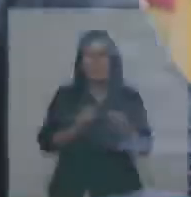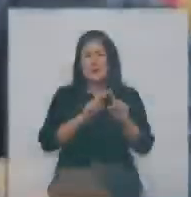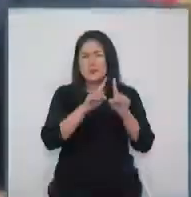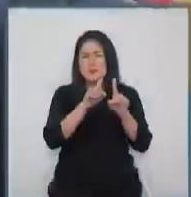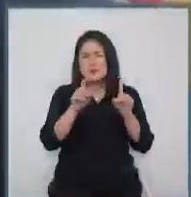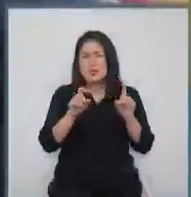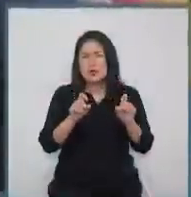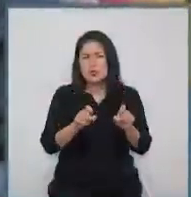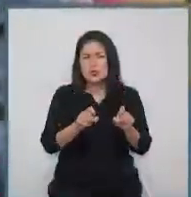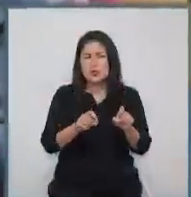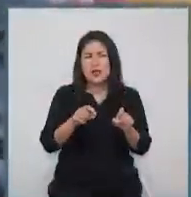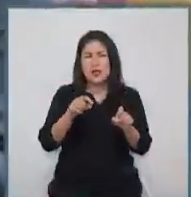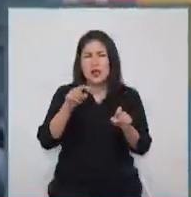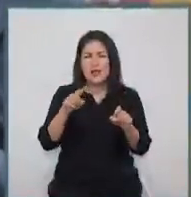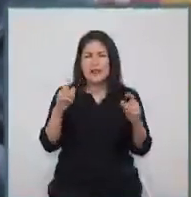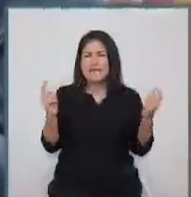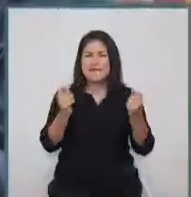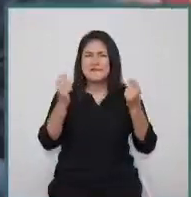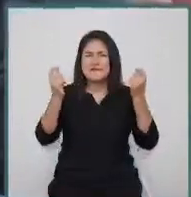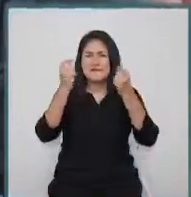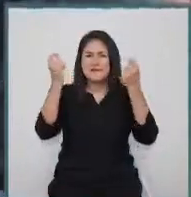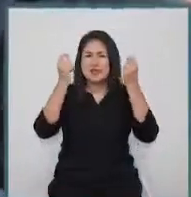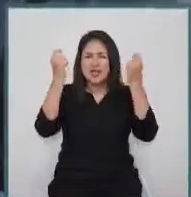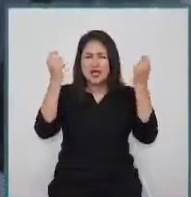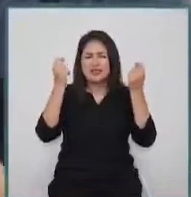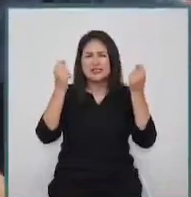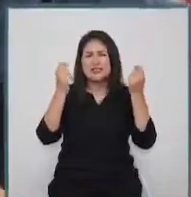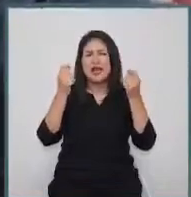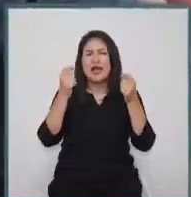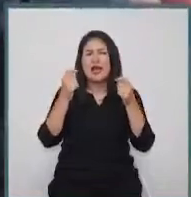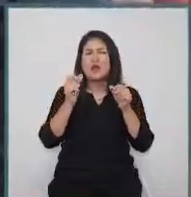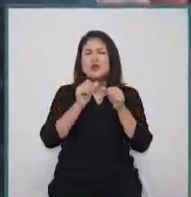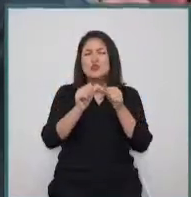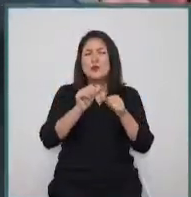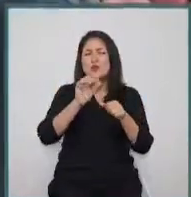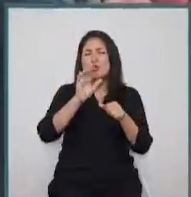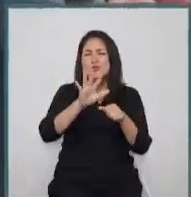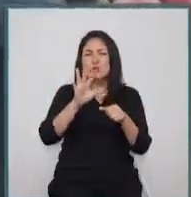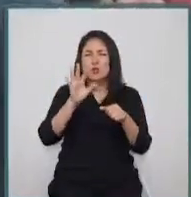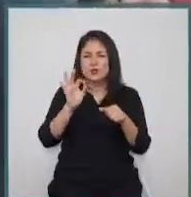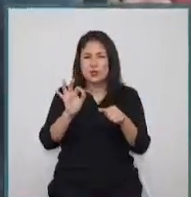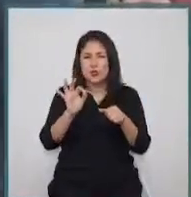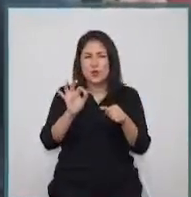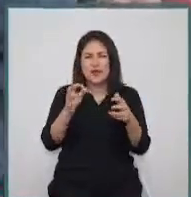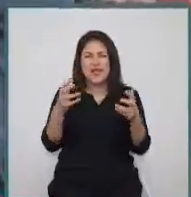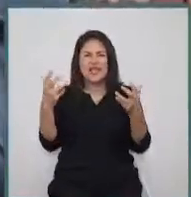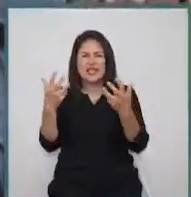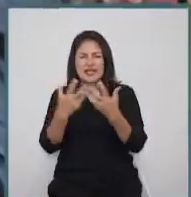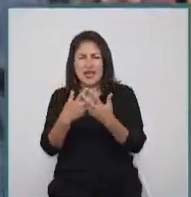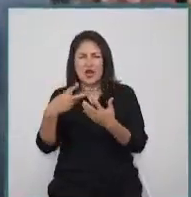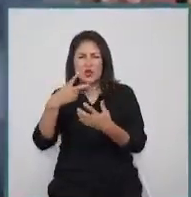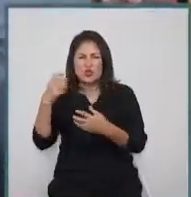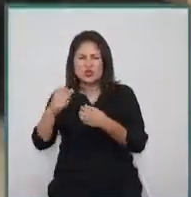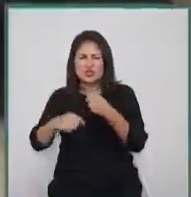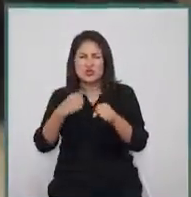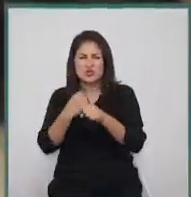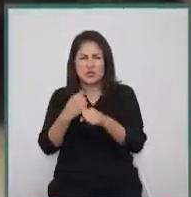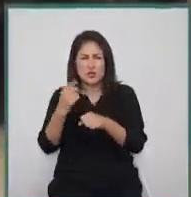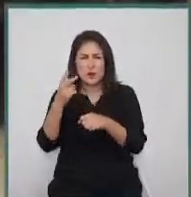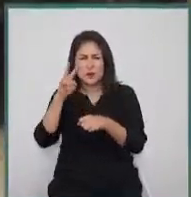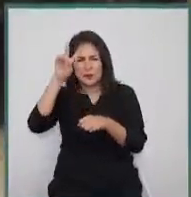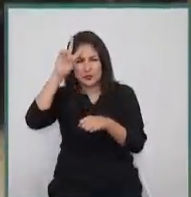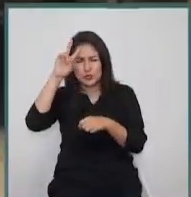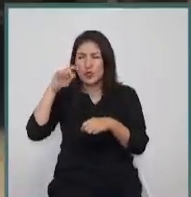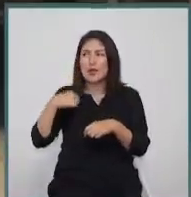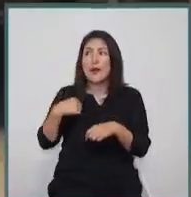¿Cuál es la importancia de esta vendimia de Ica número 59, ya que coincide con el año del Bicentenario?